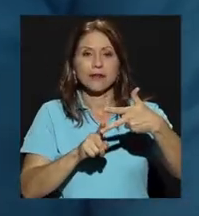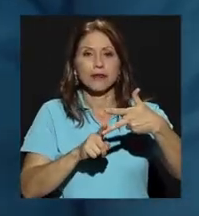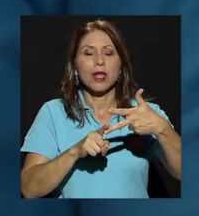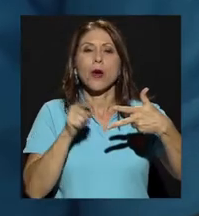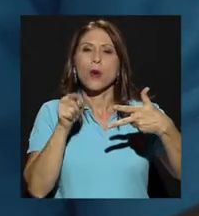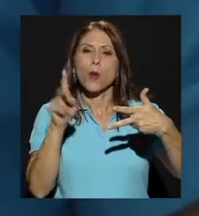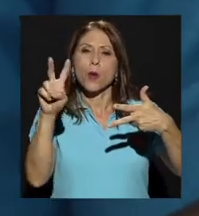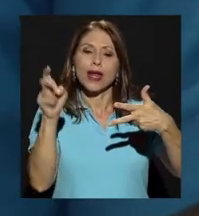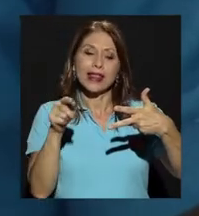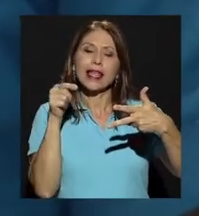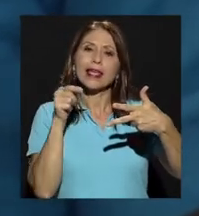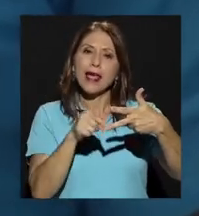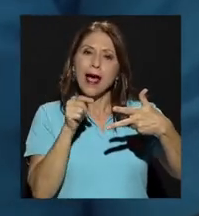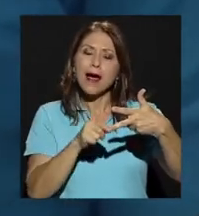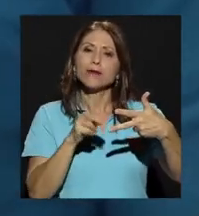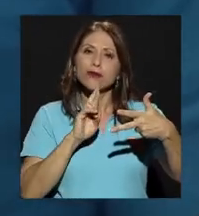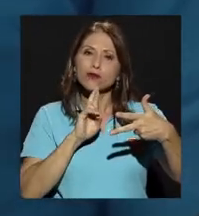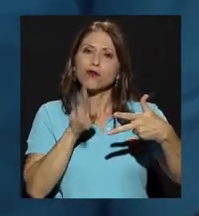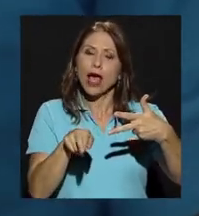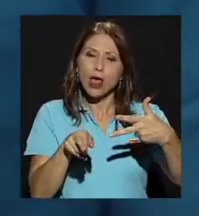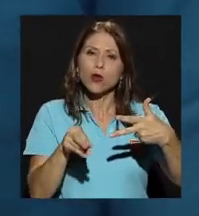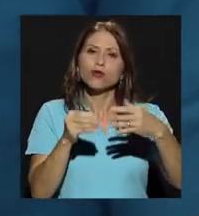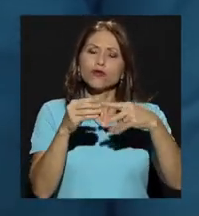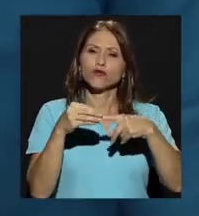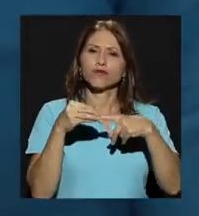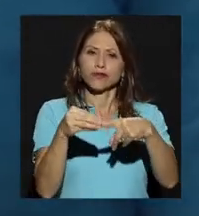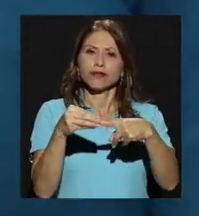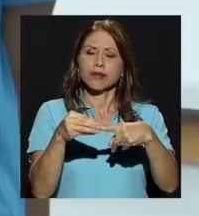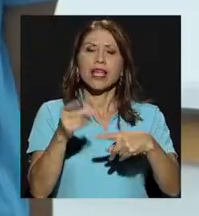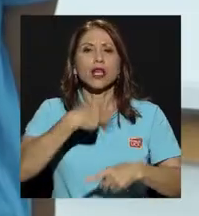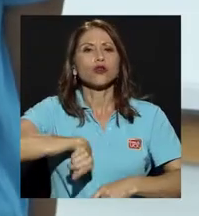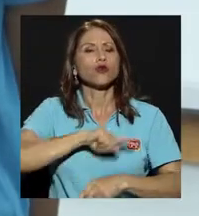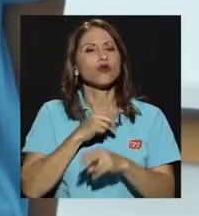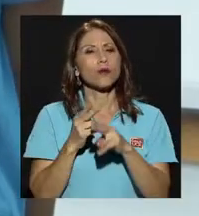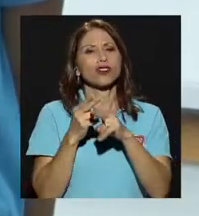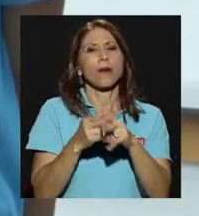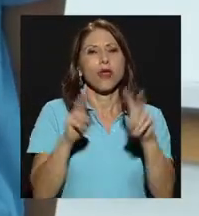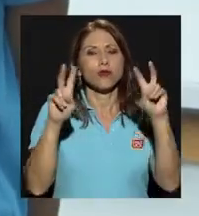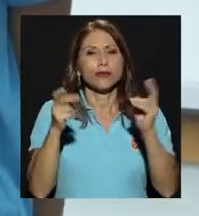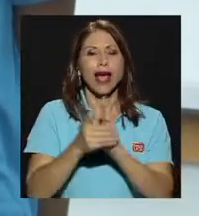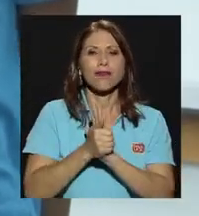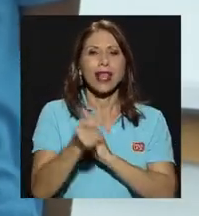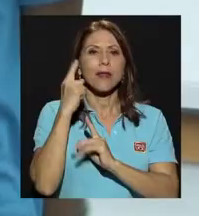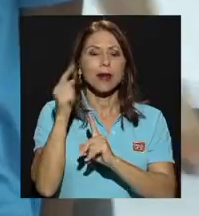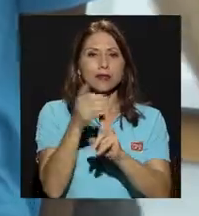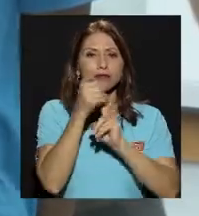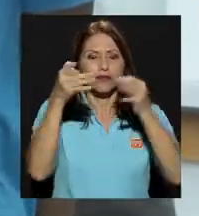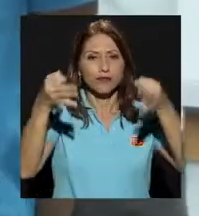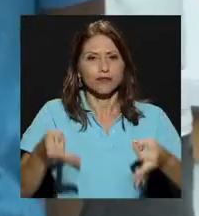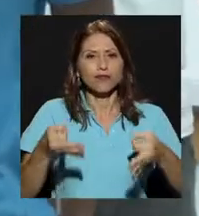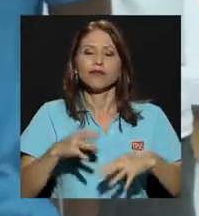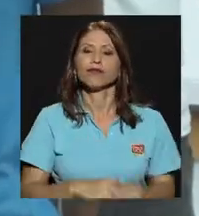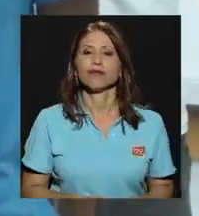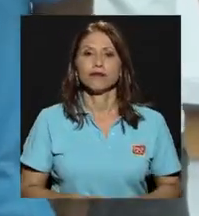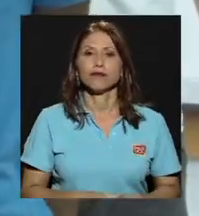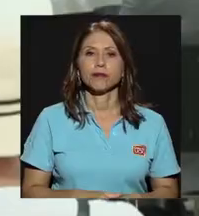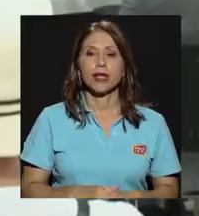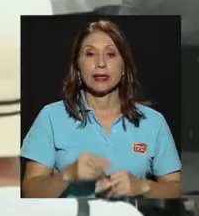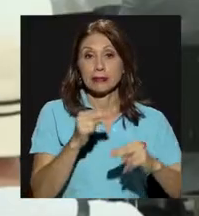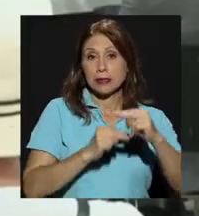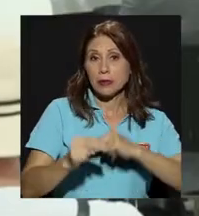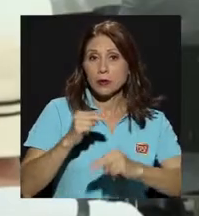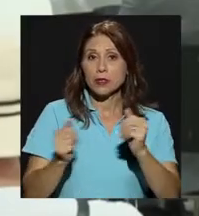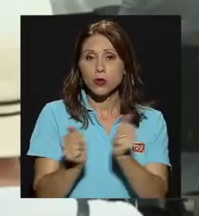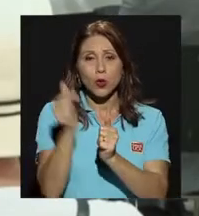tercer componente que ha resultado absolutamente determinante, que lo hemos llamado habilidad para la toma de decisiones.